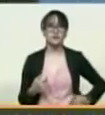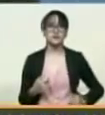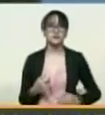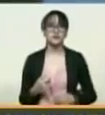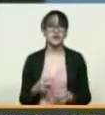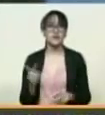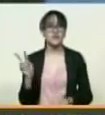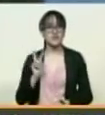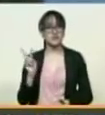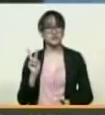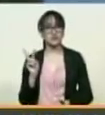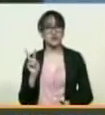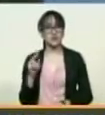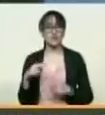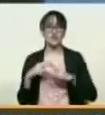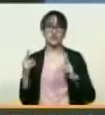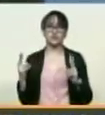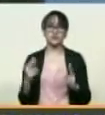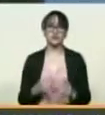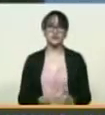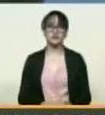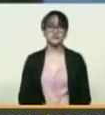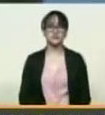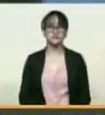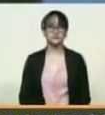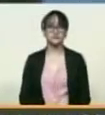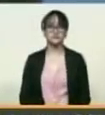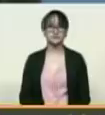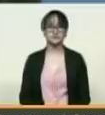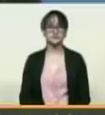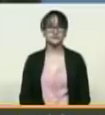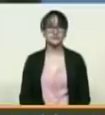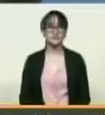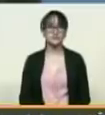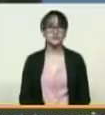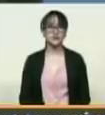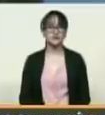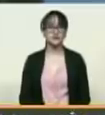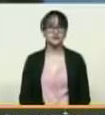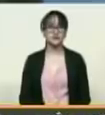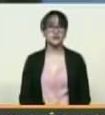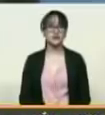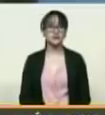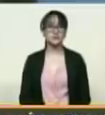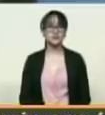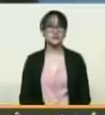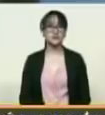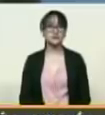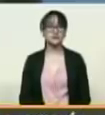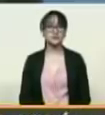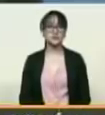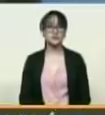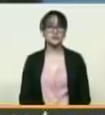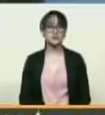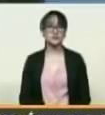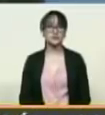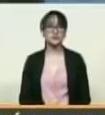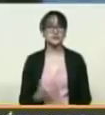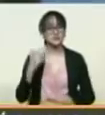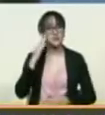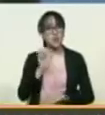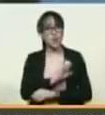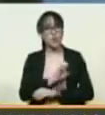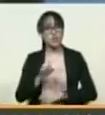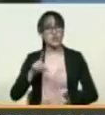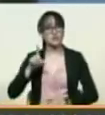lado venezolano de la frontera. Y nosotros siempre trabajaremos por la paz en Colombia. Sabemos que Ecuador también,